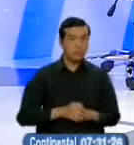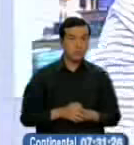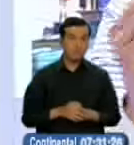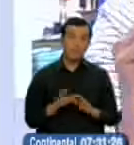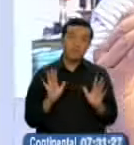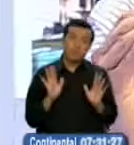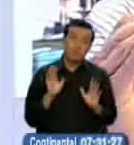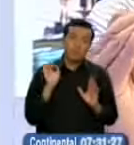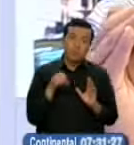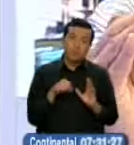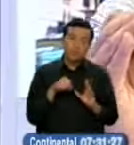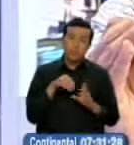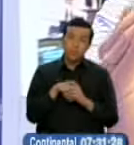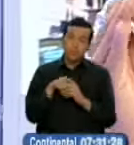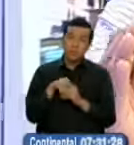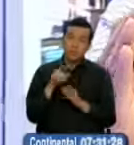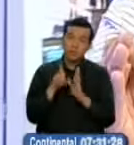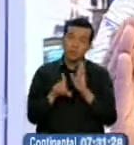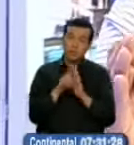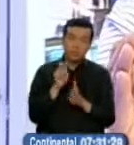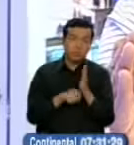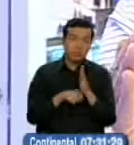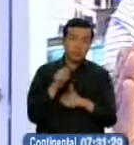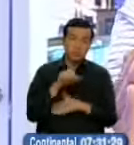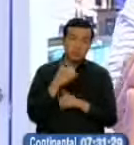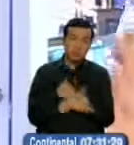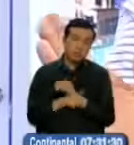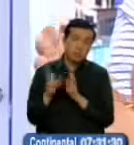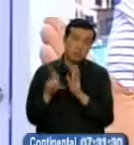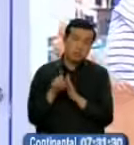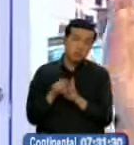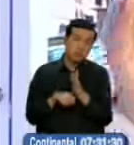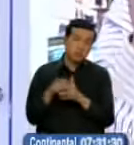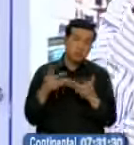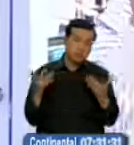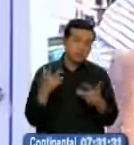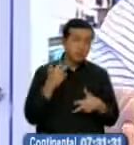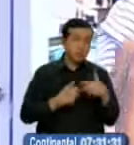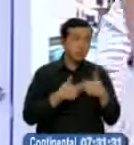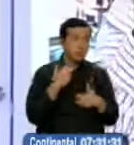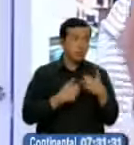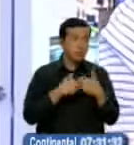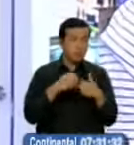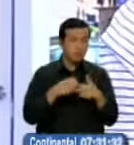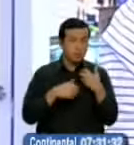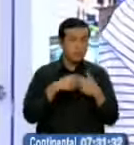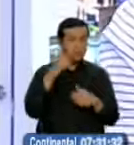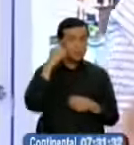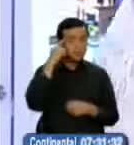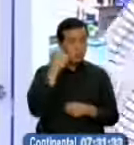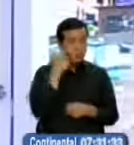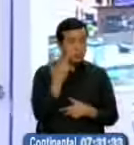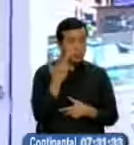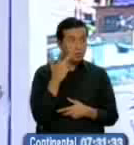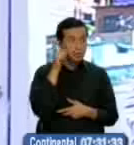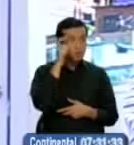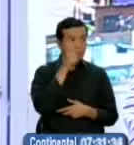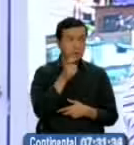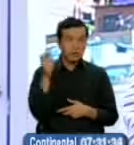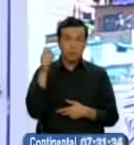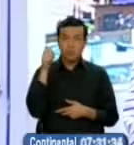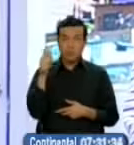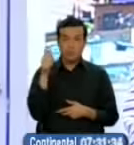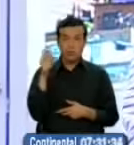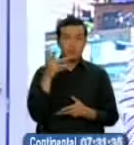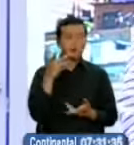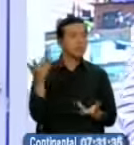Puede tener si es que es legal, porque está teniendo dinero. Si es legal, obviamente. Claro. Entonces, pero aquí hay un problema de fondo, que es un problema de Estado. Y es que el fiscal general de